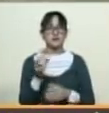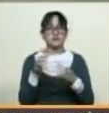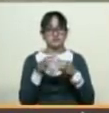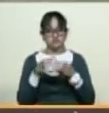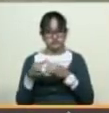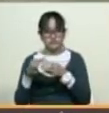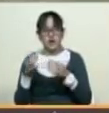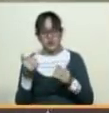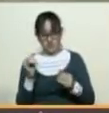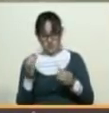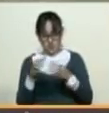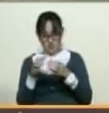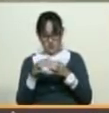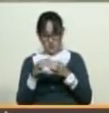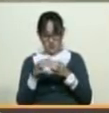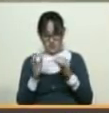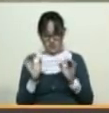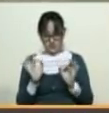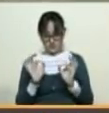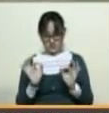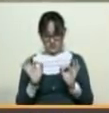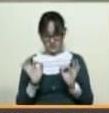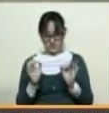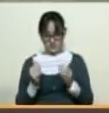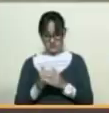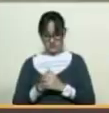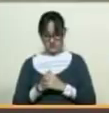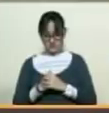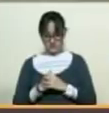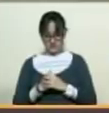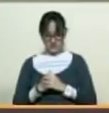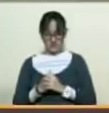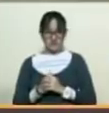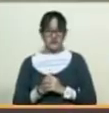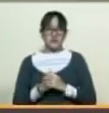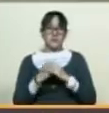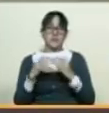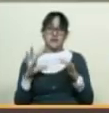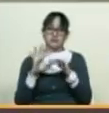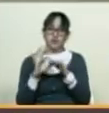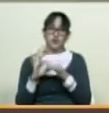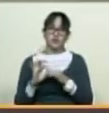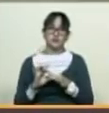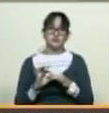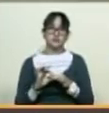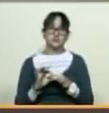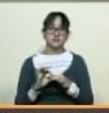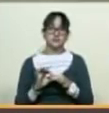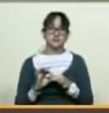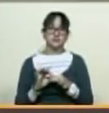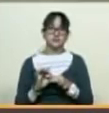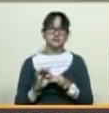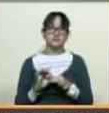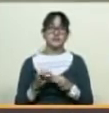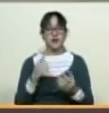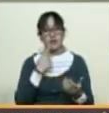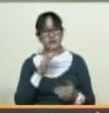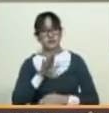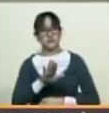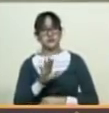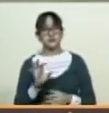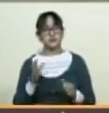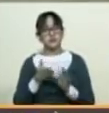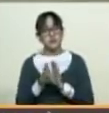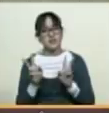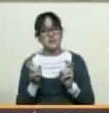candidato y sus partidos que los respaldan tienen 20. Por candidato y sus aliados. Por eso lo decimos de esta manera. Y en relación